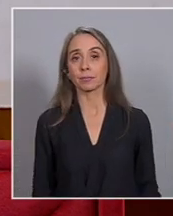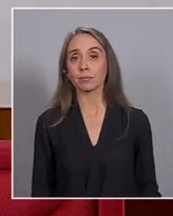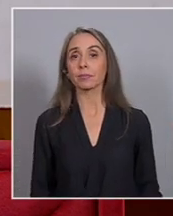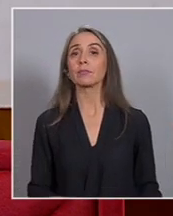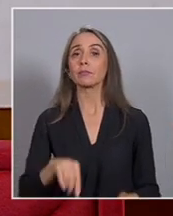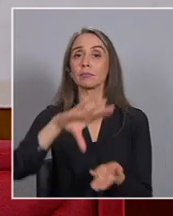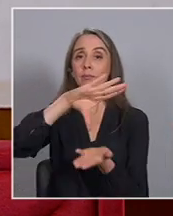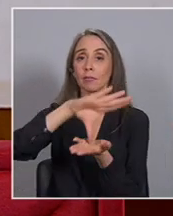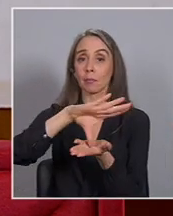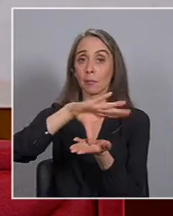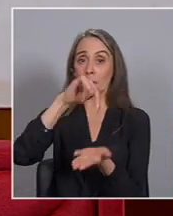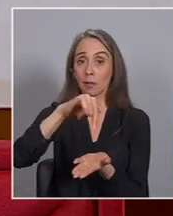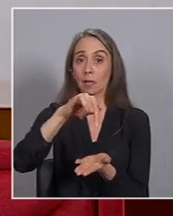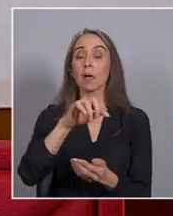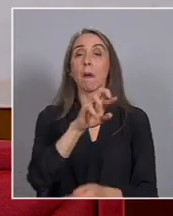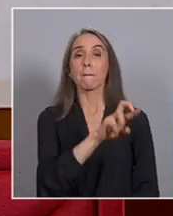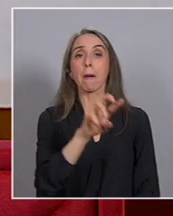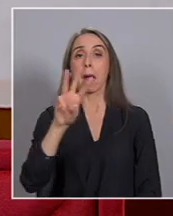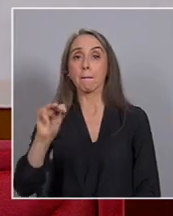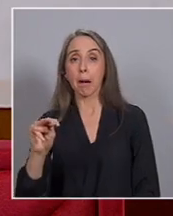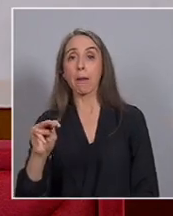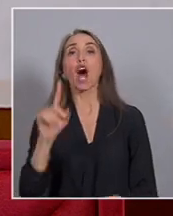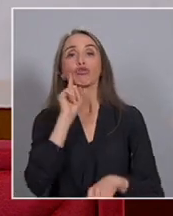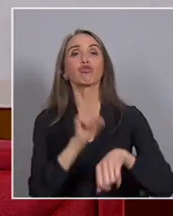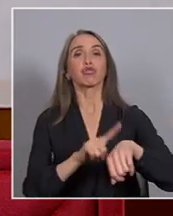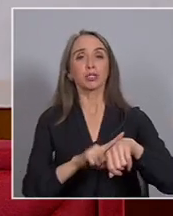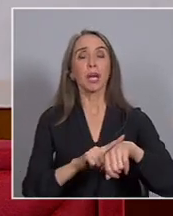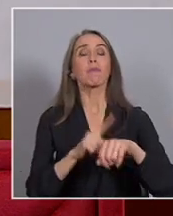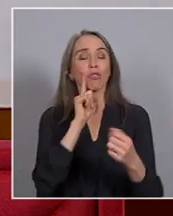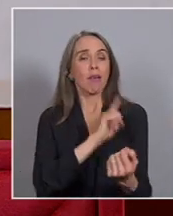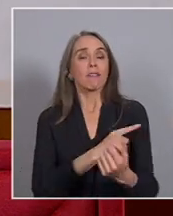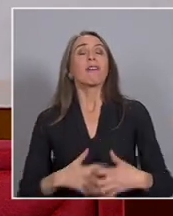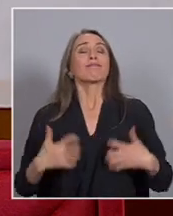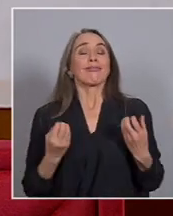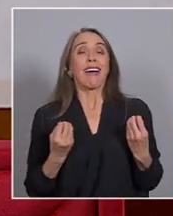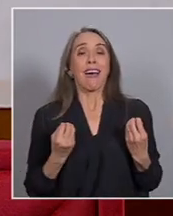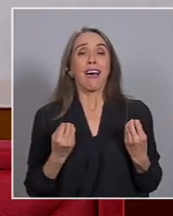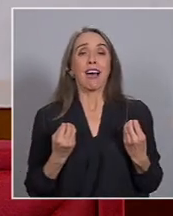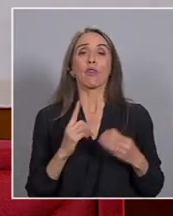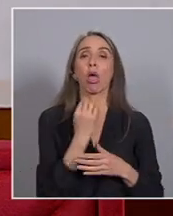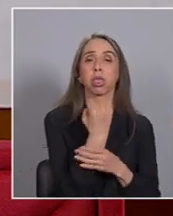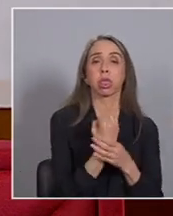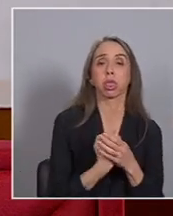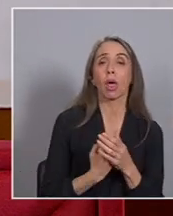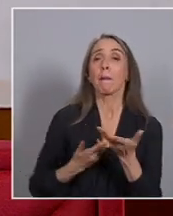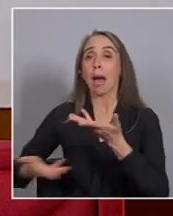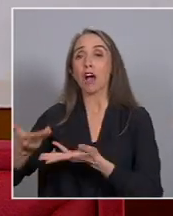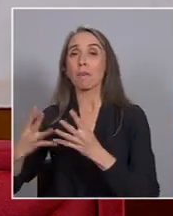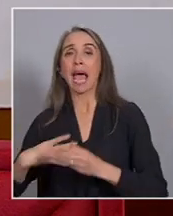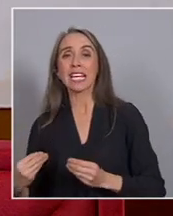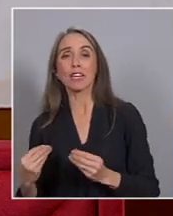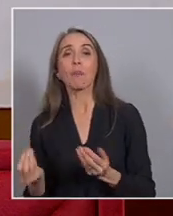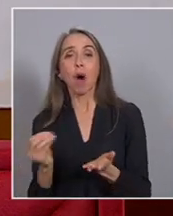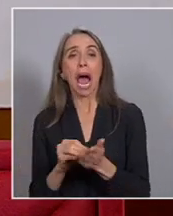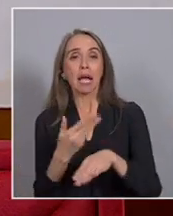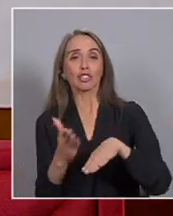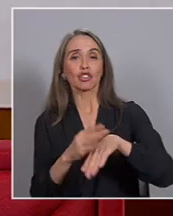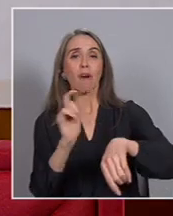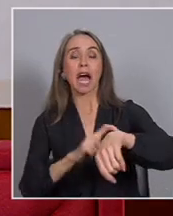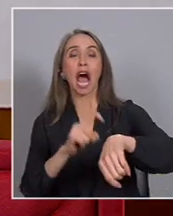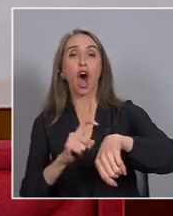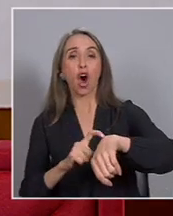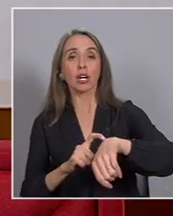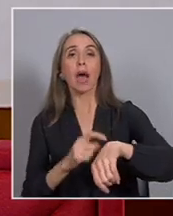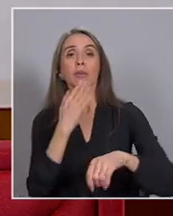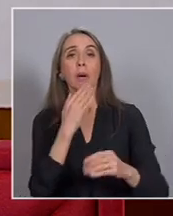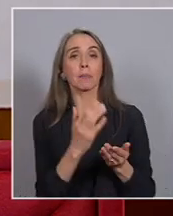Un país donde los padres y las madres tengan tiempo y energía para compartir con sus hijos porque disponen de más horas para ello, pero también